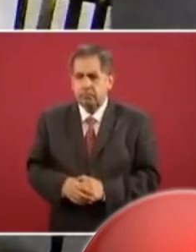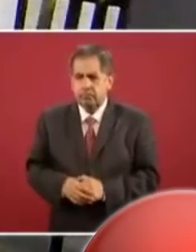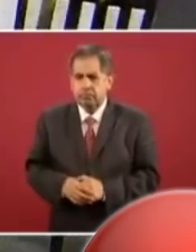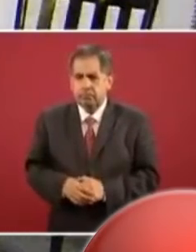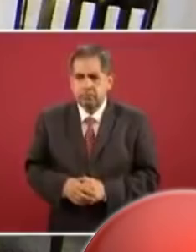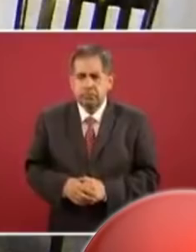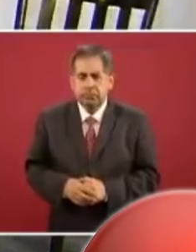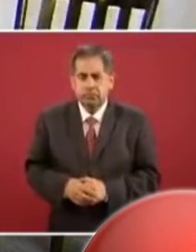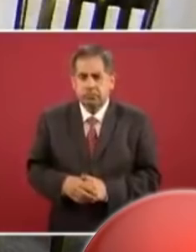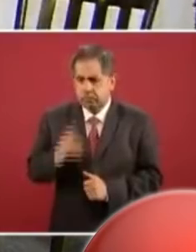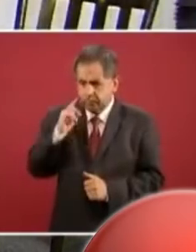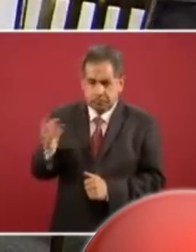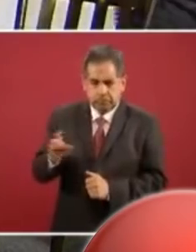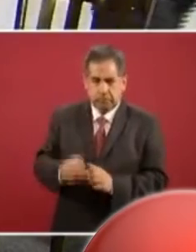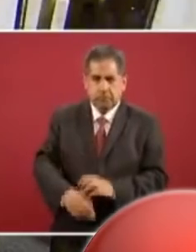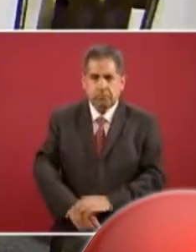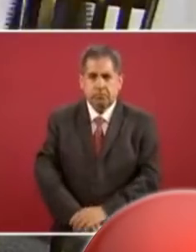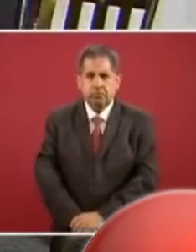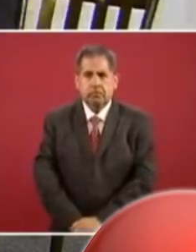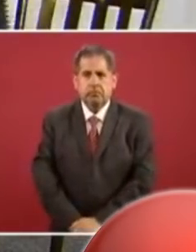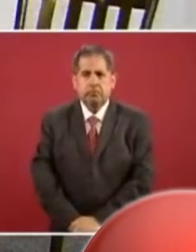anteriormente.